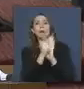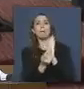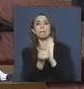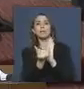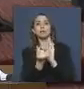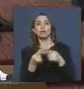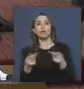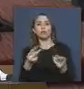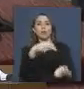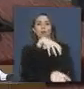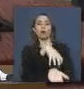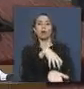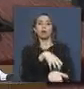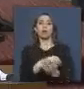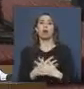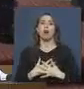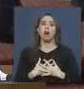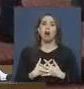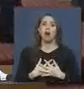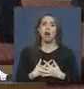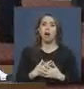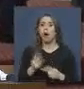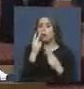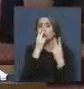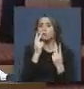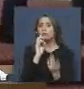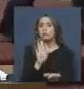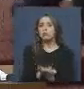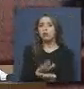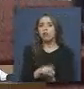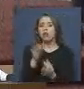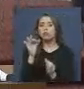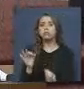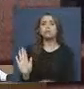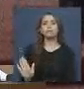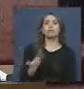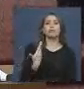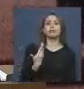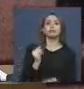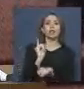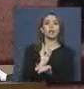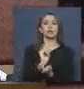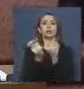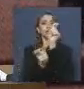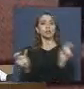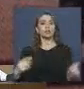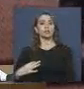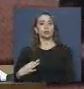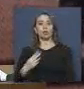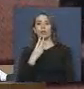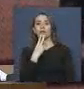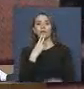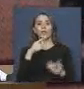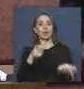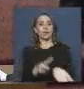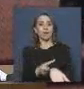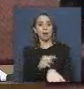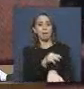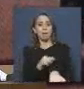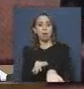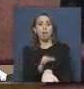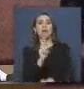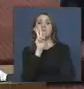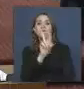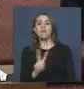se fueron haciendo cada vez más evidentes dentro de la institucionalidad y la ciudadanía de la provincia de Valdivia, situación que